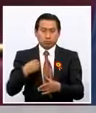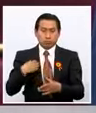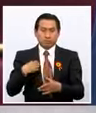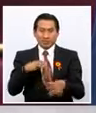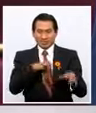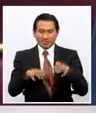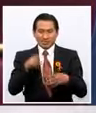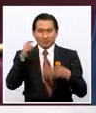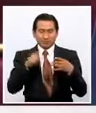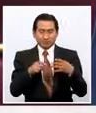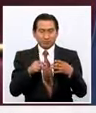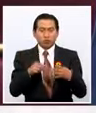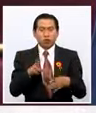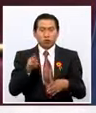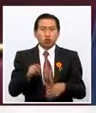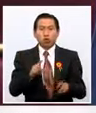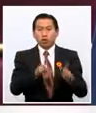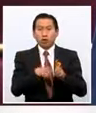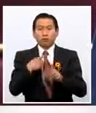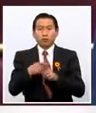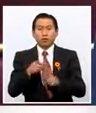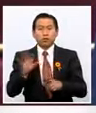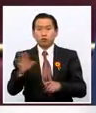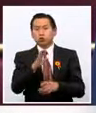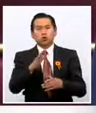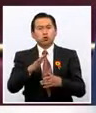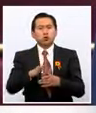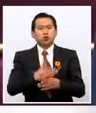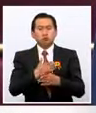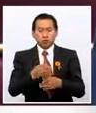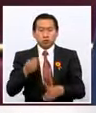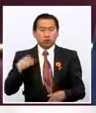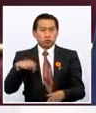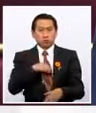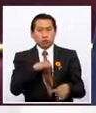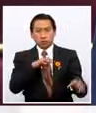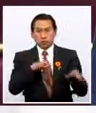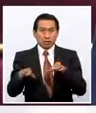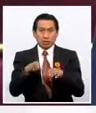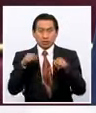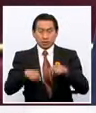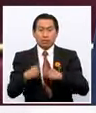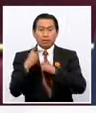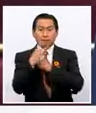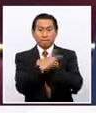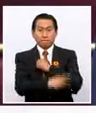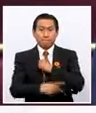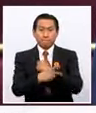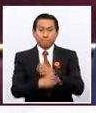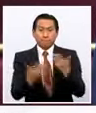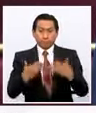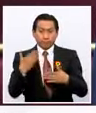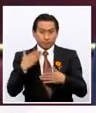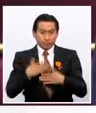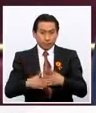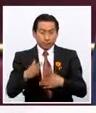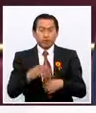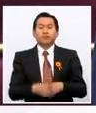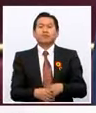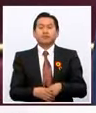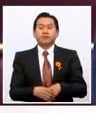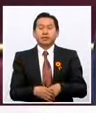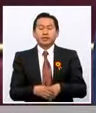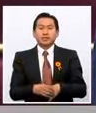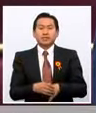también se trata de compartir con ustedes lo que vamos a hacer como país de aquí en adelante y por